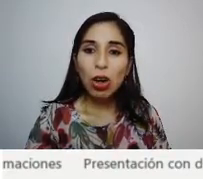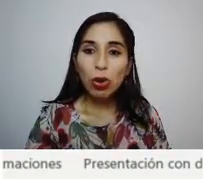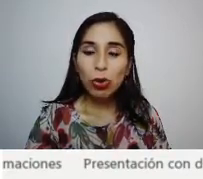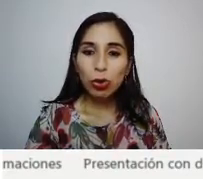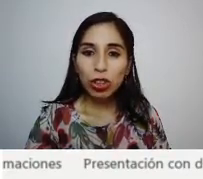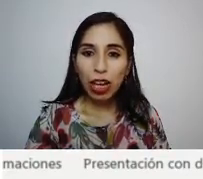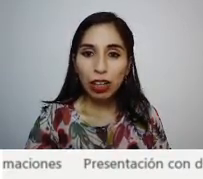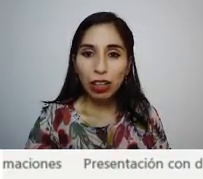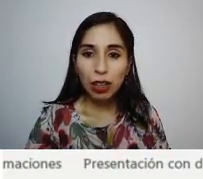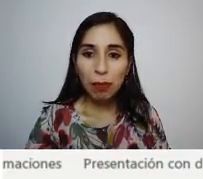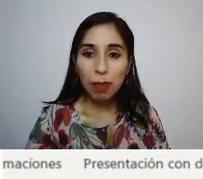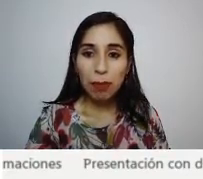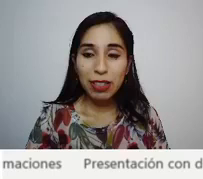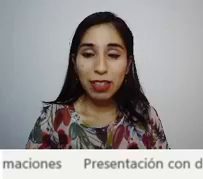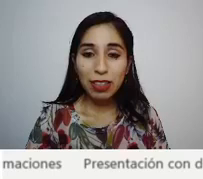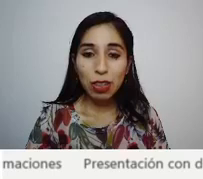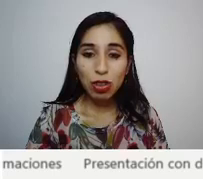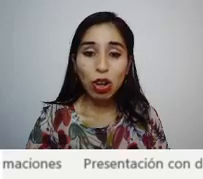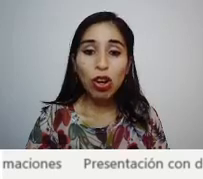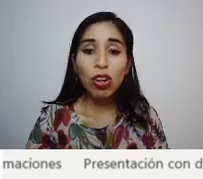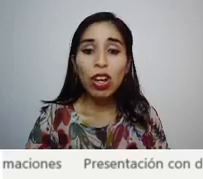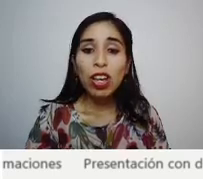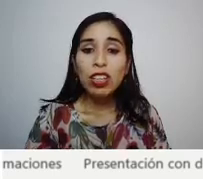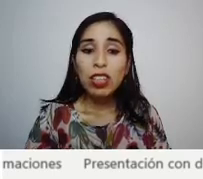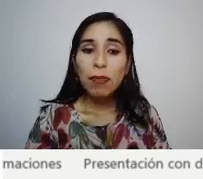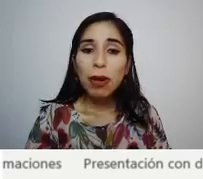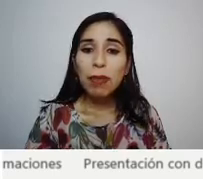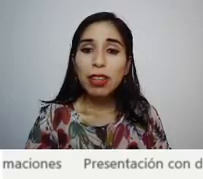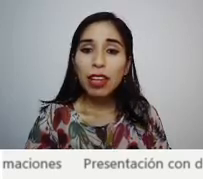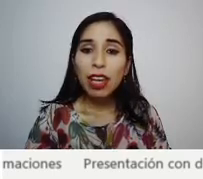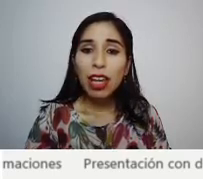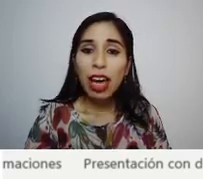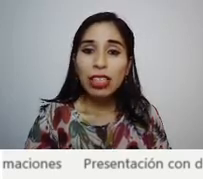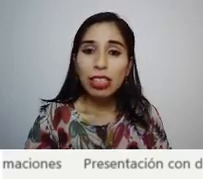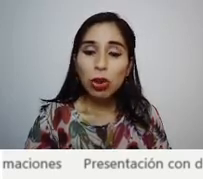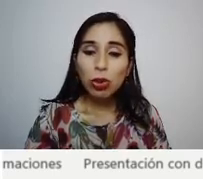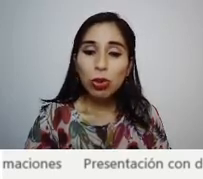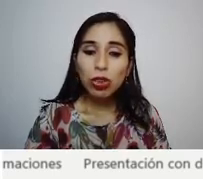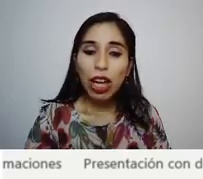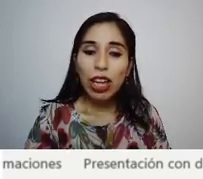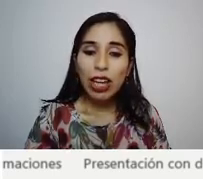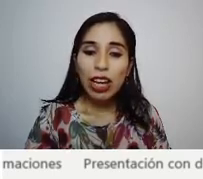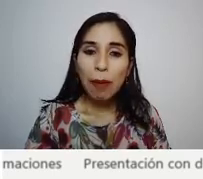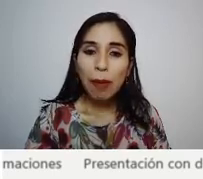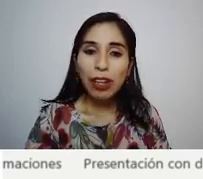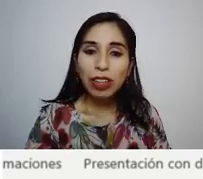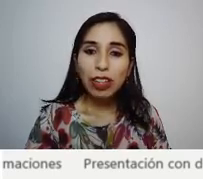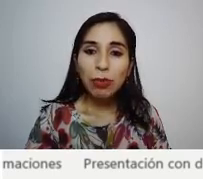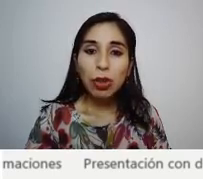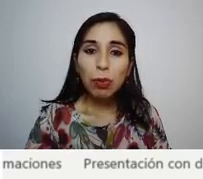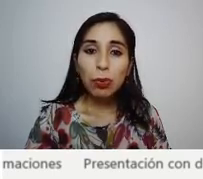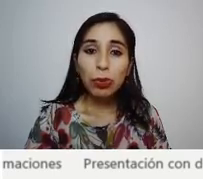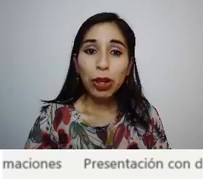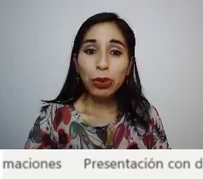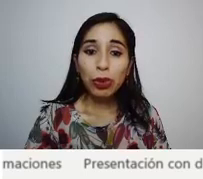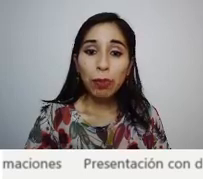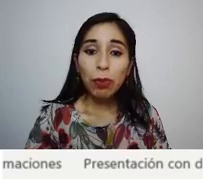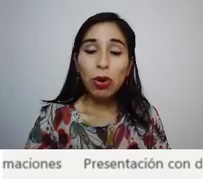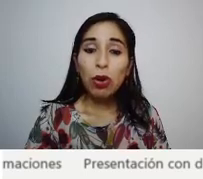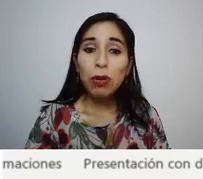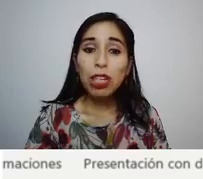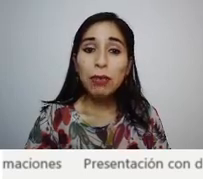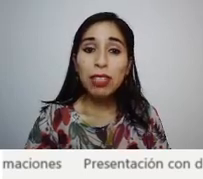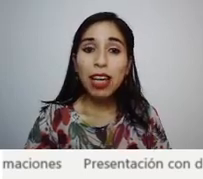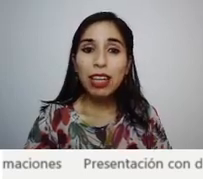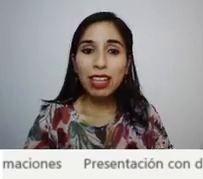quisiera ocultar mi presentación simplemente se oculta en la parte de mi computadora